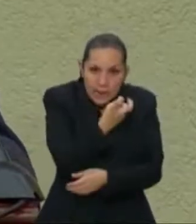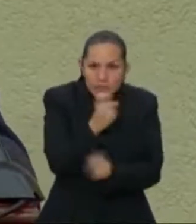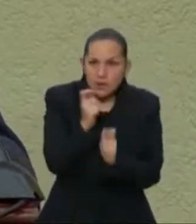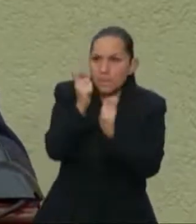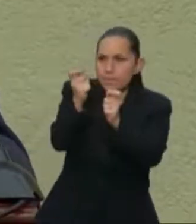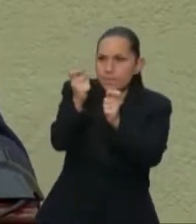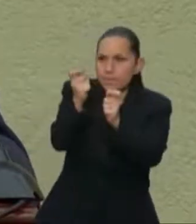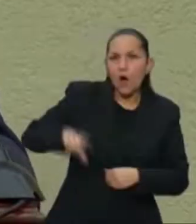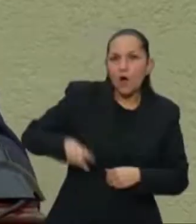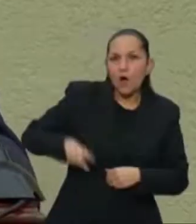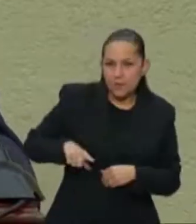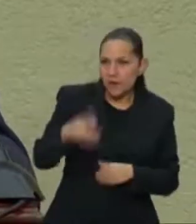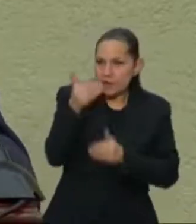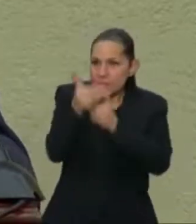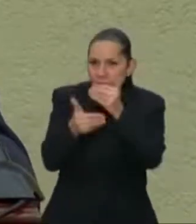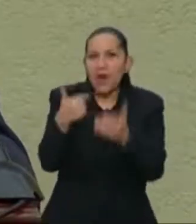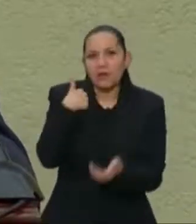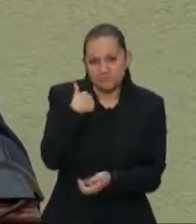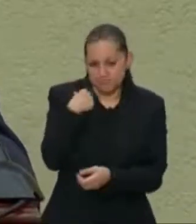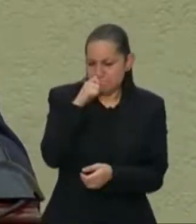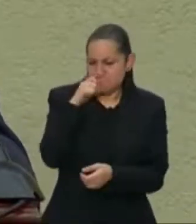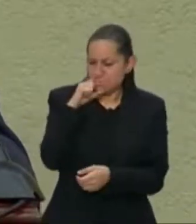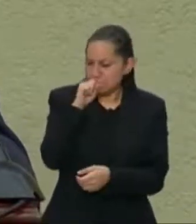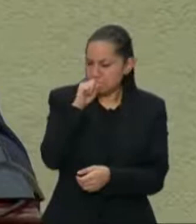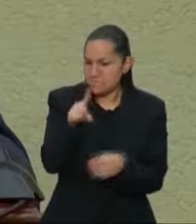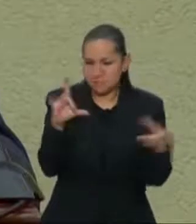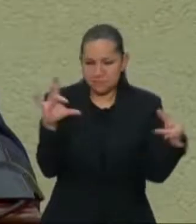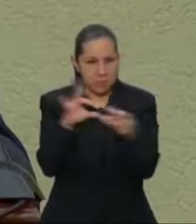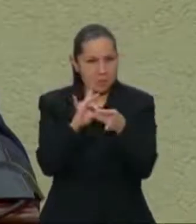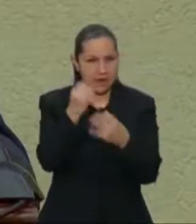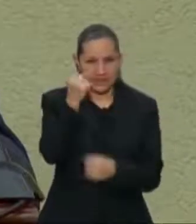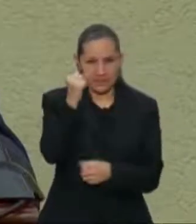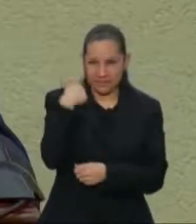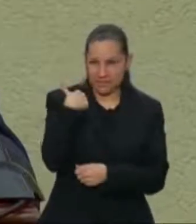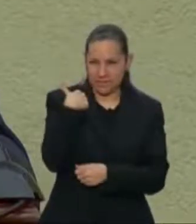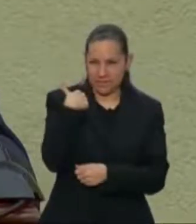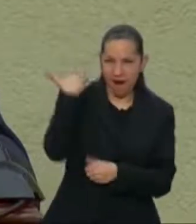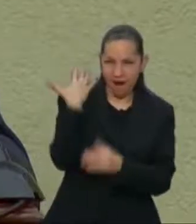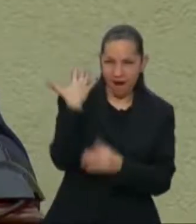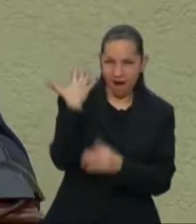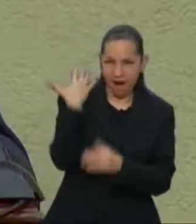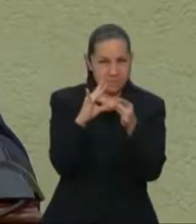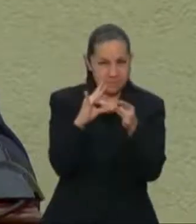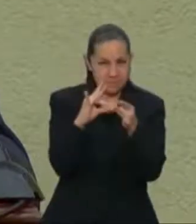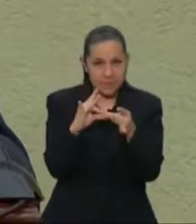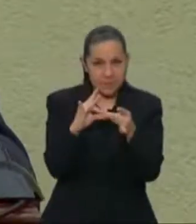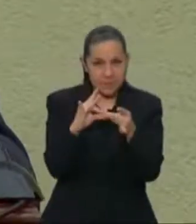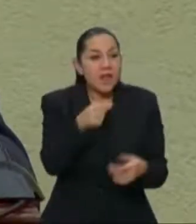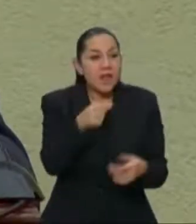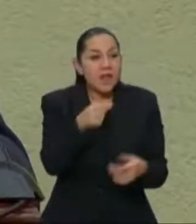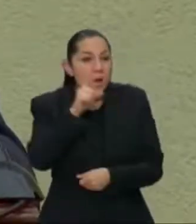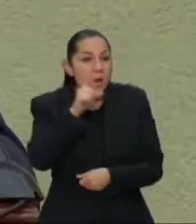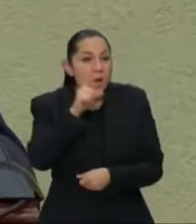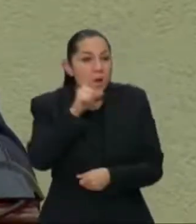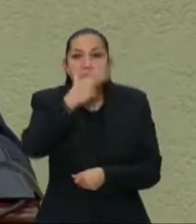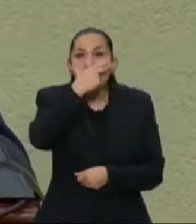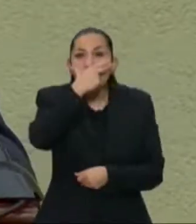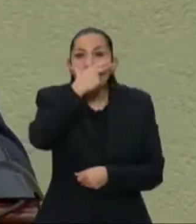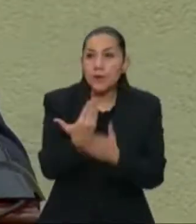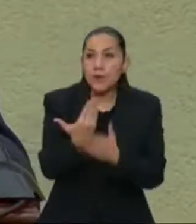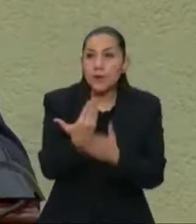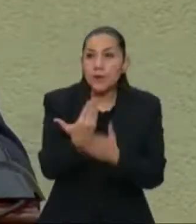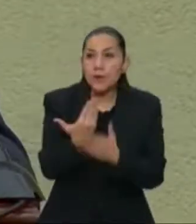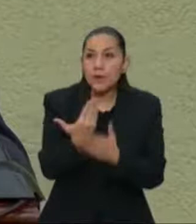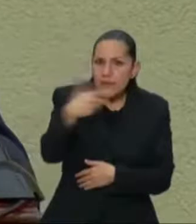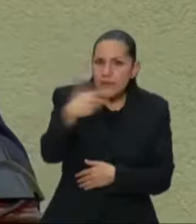en septiembre pasado la democracia mexicana sintetiza la lucha de millones de mujeres que durante varias décadas dieron